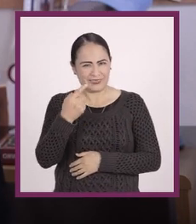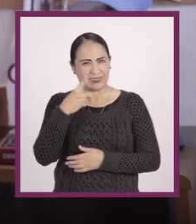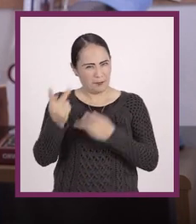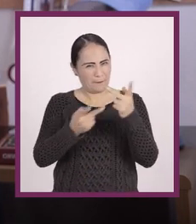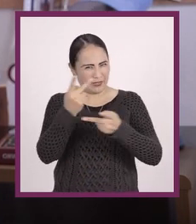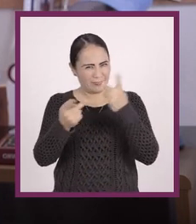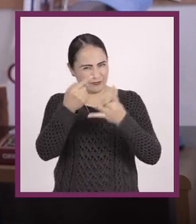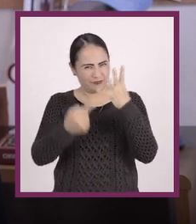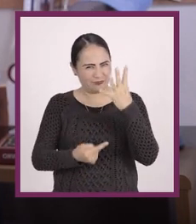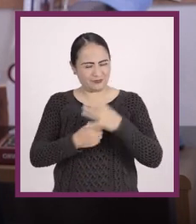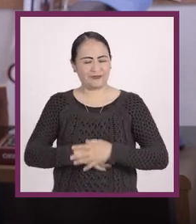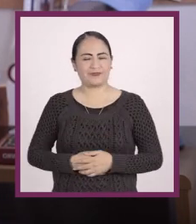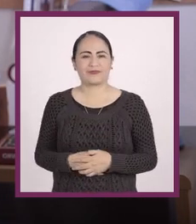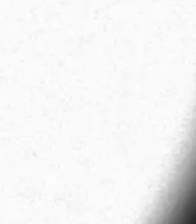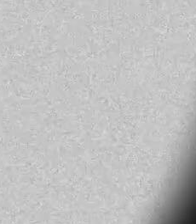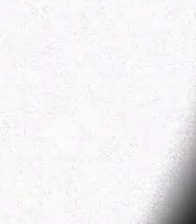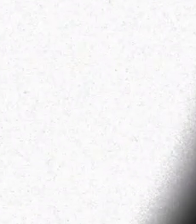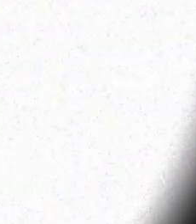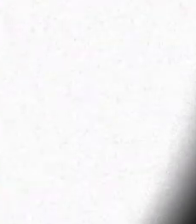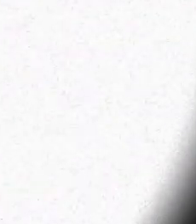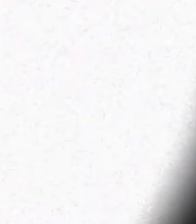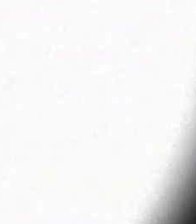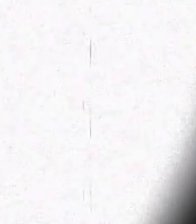muestra va el siguiente sondeo